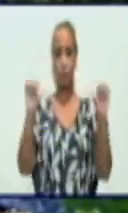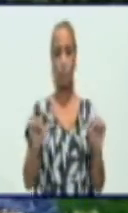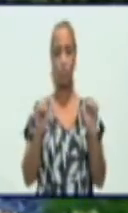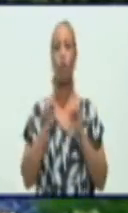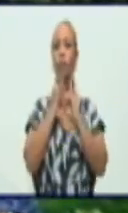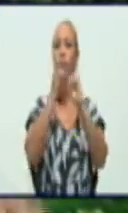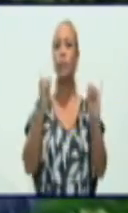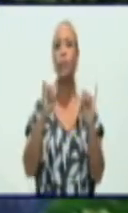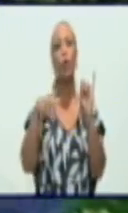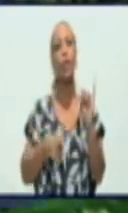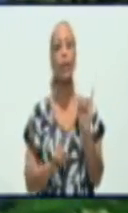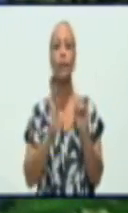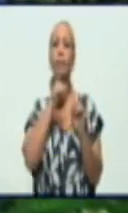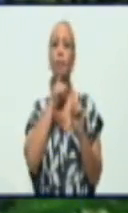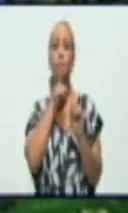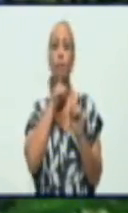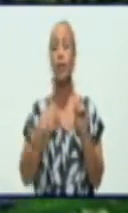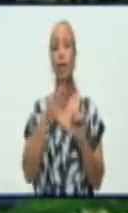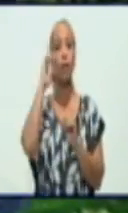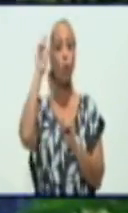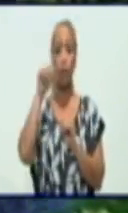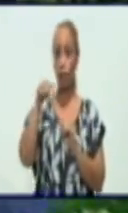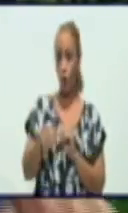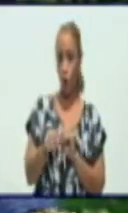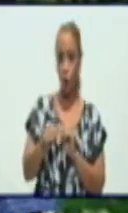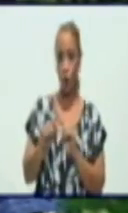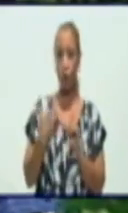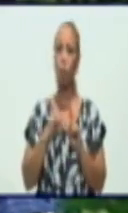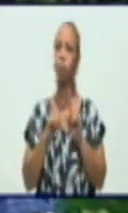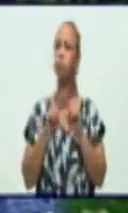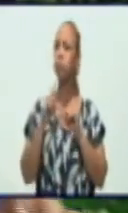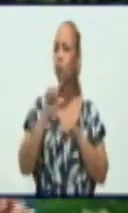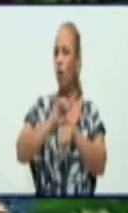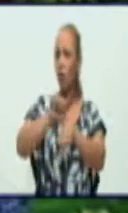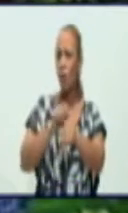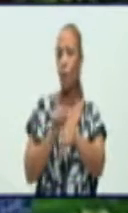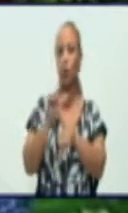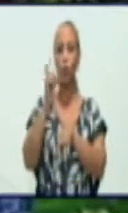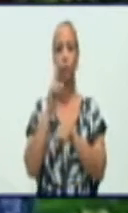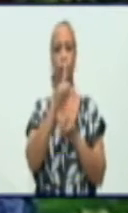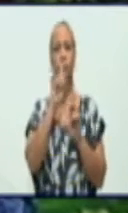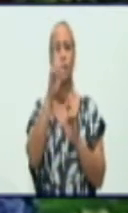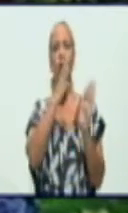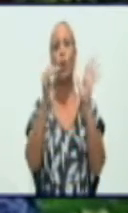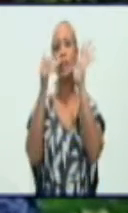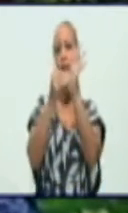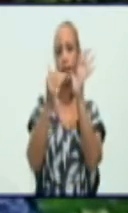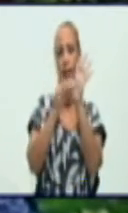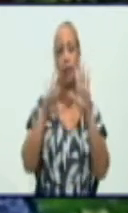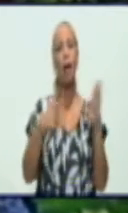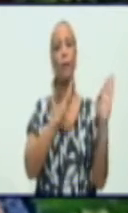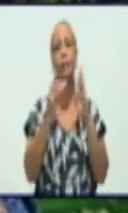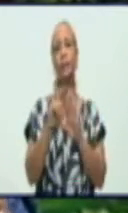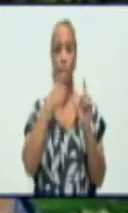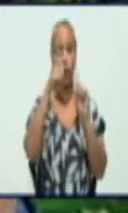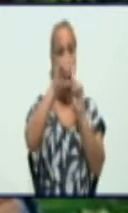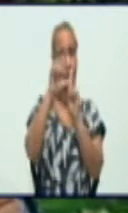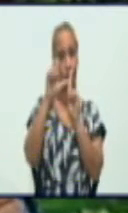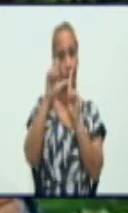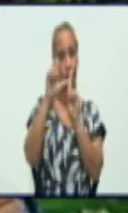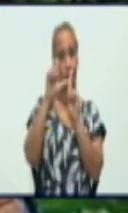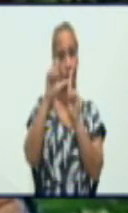informativo de este viernes. Recuerde que hoy vamos a excedernos de la una de la tarde a partir de la importancia de los temas que